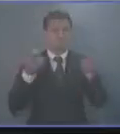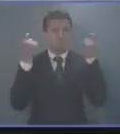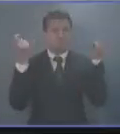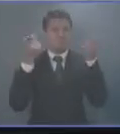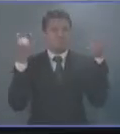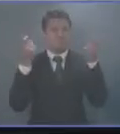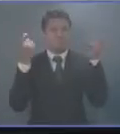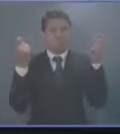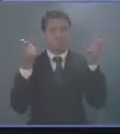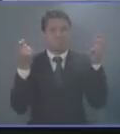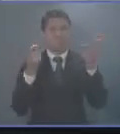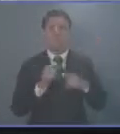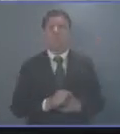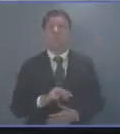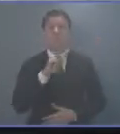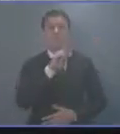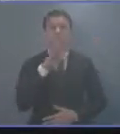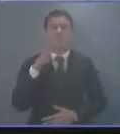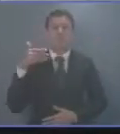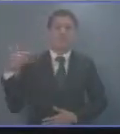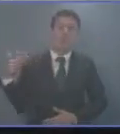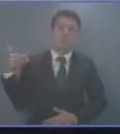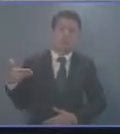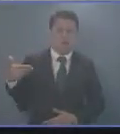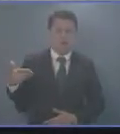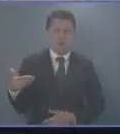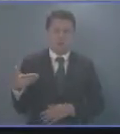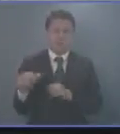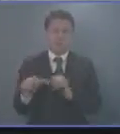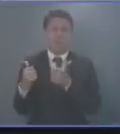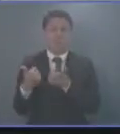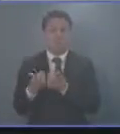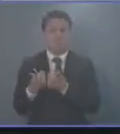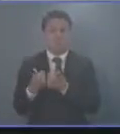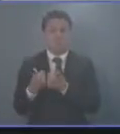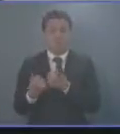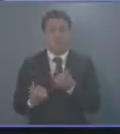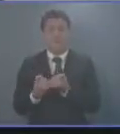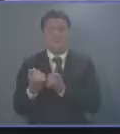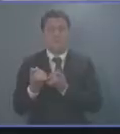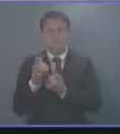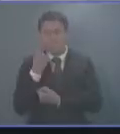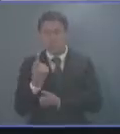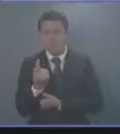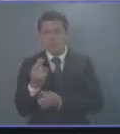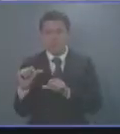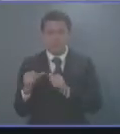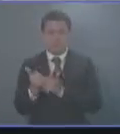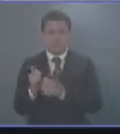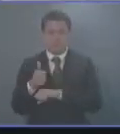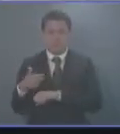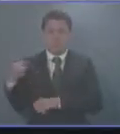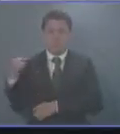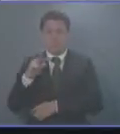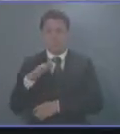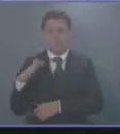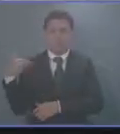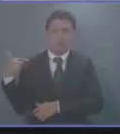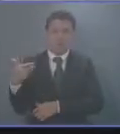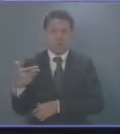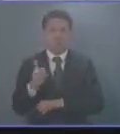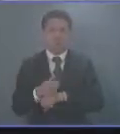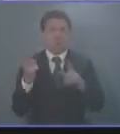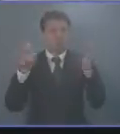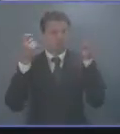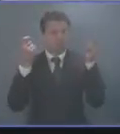celebrando 25 años la organización Pro Búsqueda, organización que ha sido reconocida